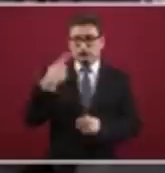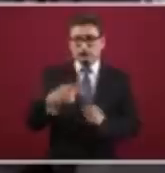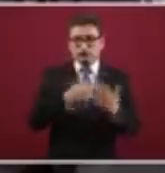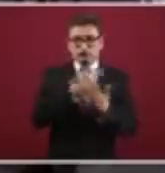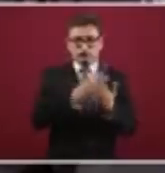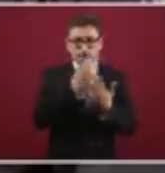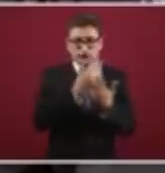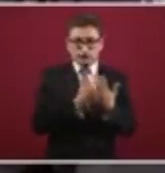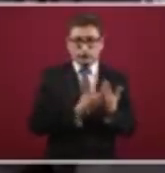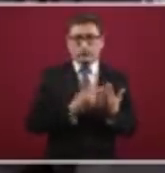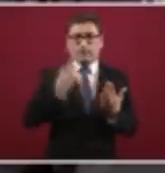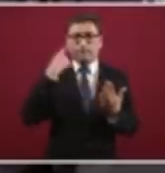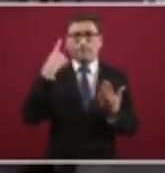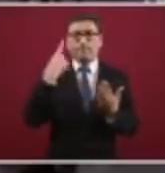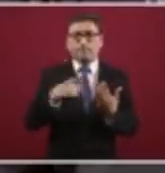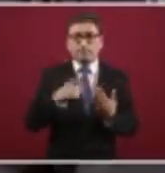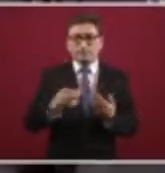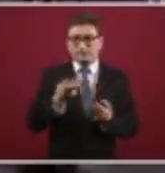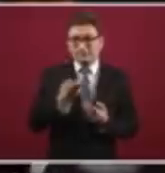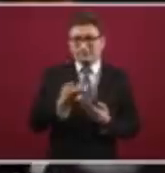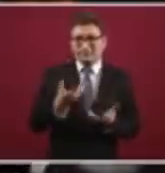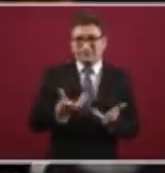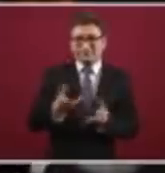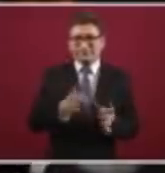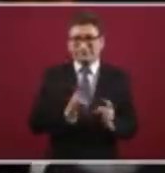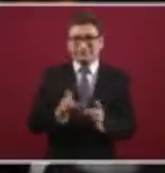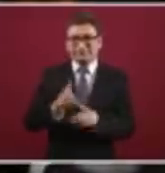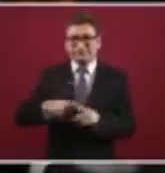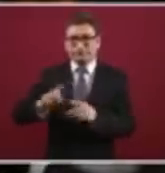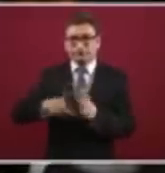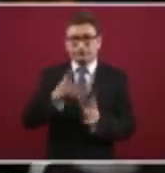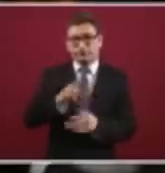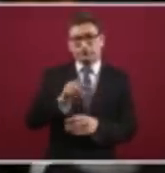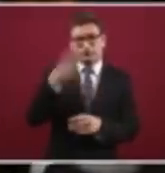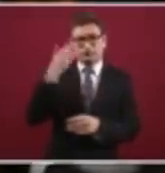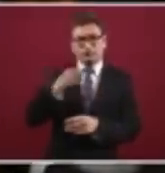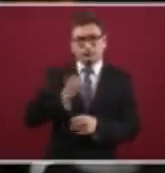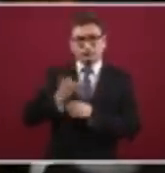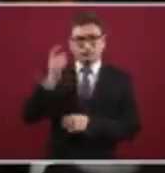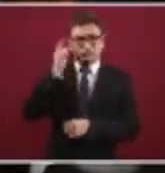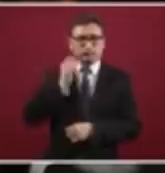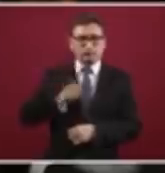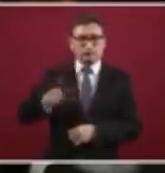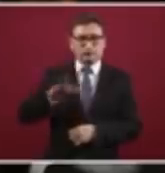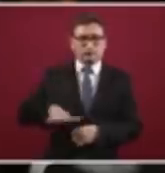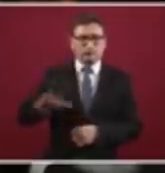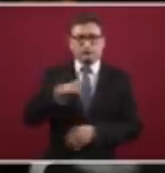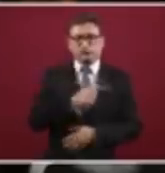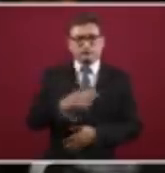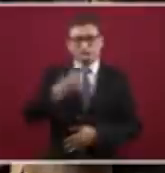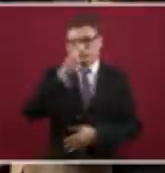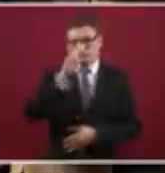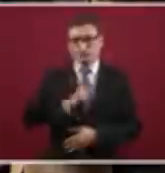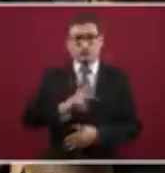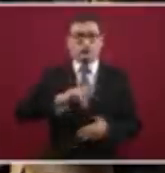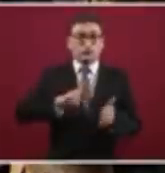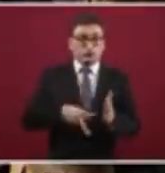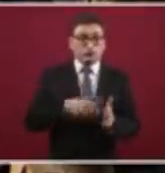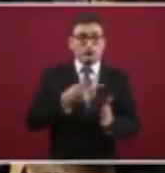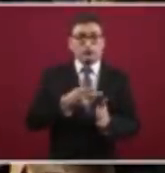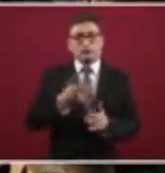no se repitan estos actos y sabemos que el estado de guerrero es uno de los más pobres del país con una